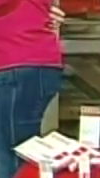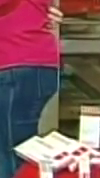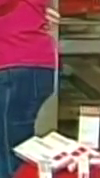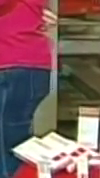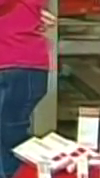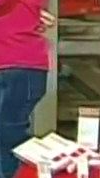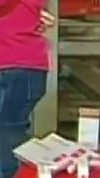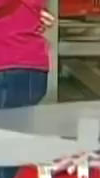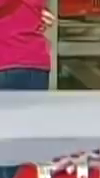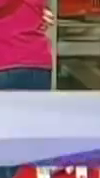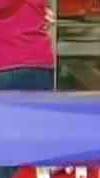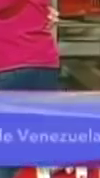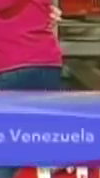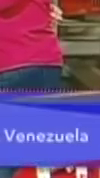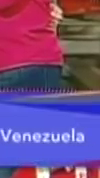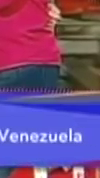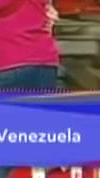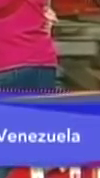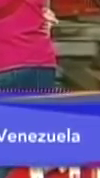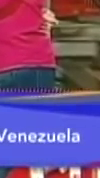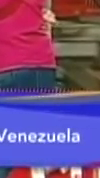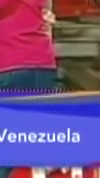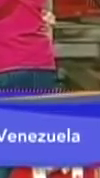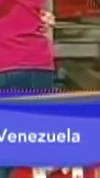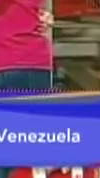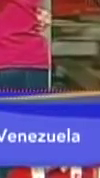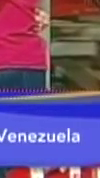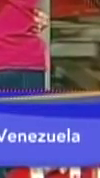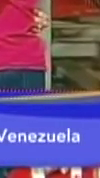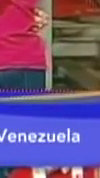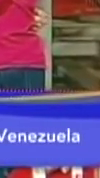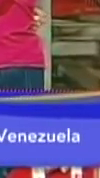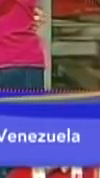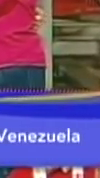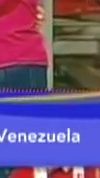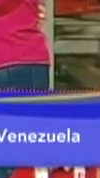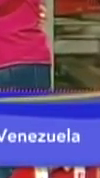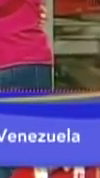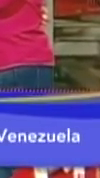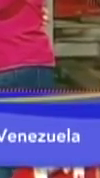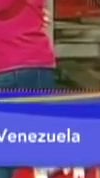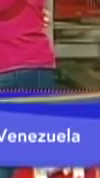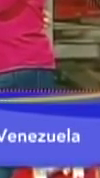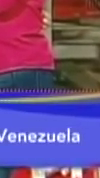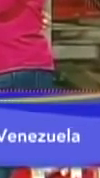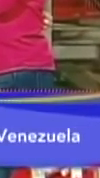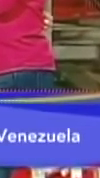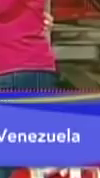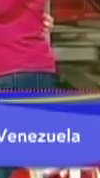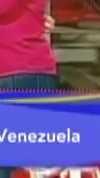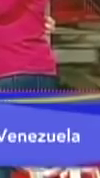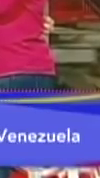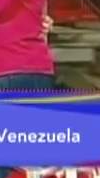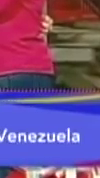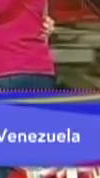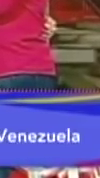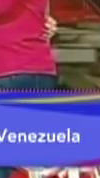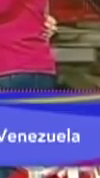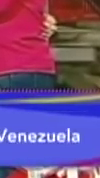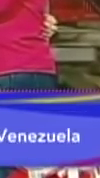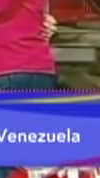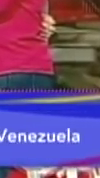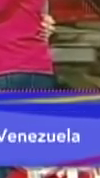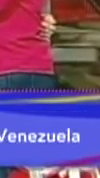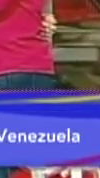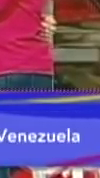de la agenda económica bolivariana. Estoy acompañado por el vicepresidente de Economía, compañero Tarek Al-Aissami, el ministro